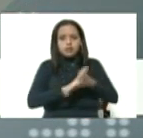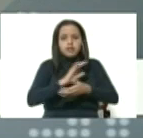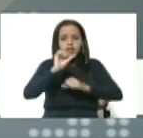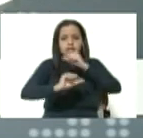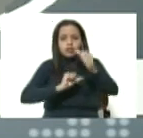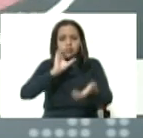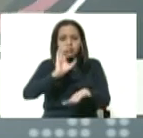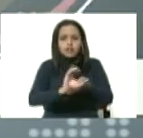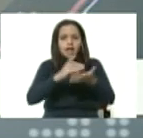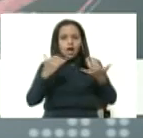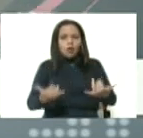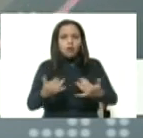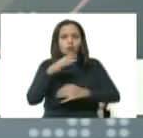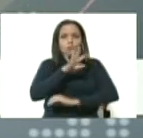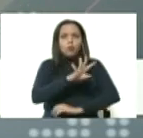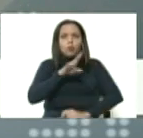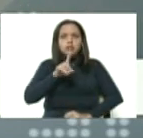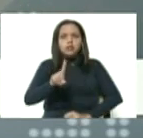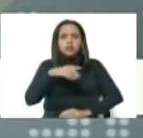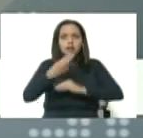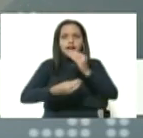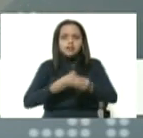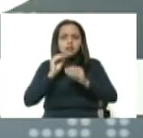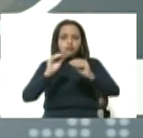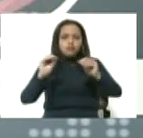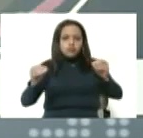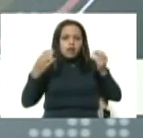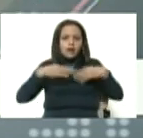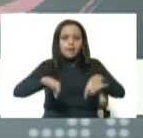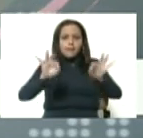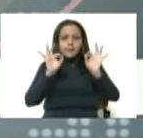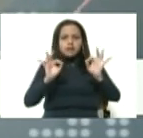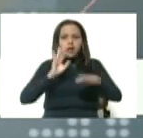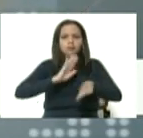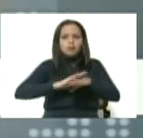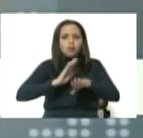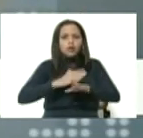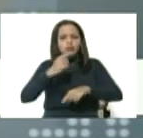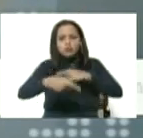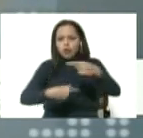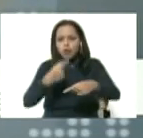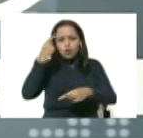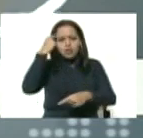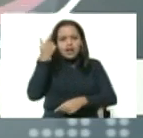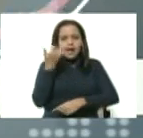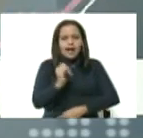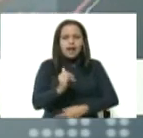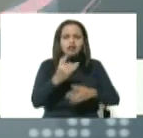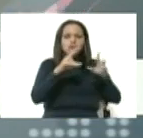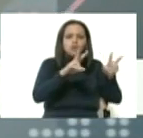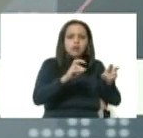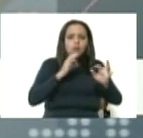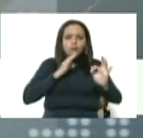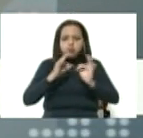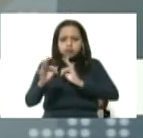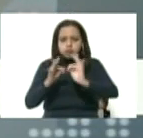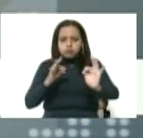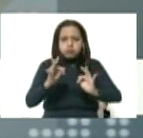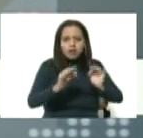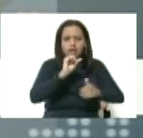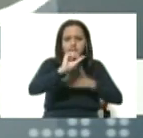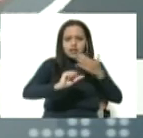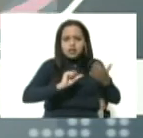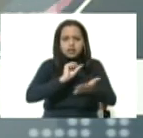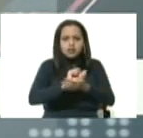que son 41 casos, hacer un llamado muy especial, porque diariamente están apareciendo nuevos casos en casi